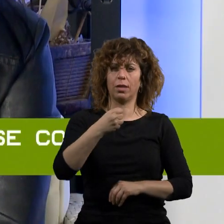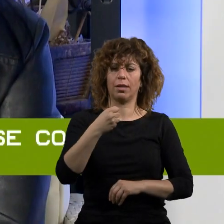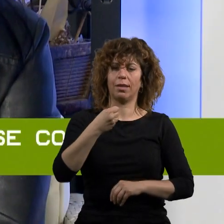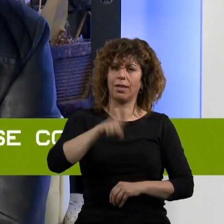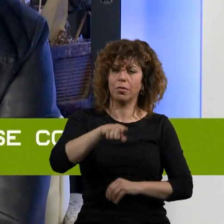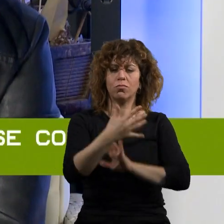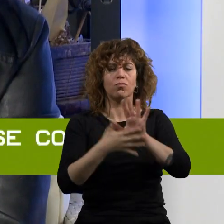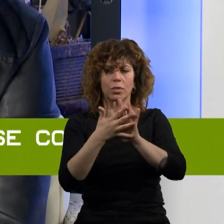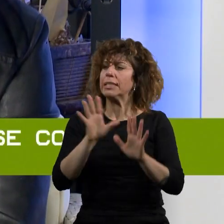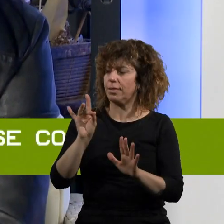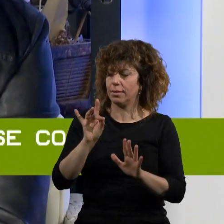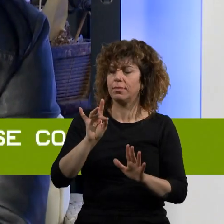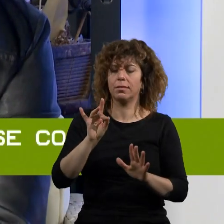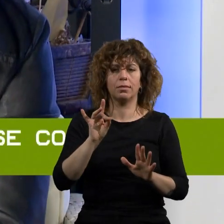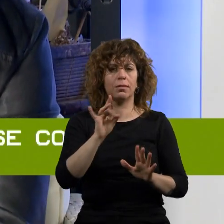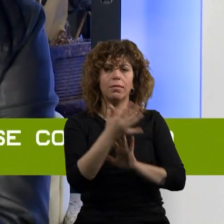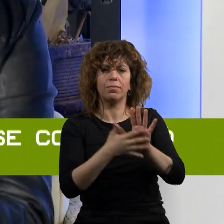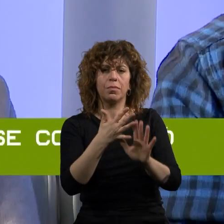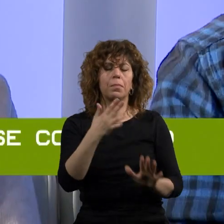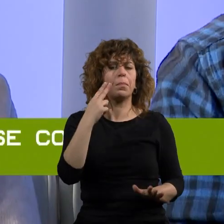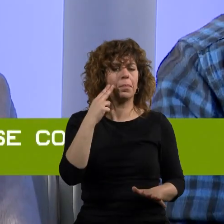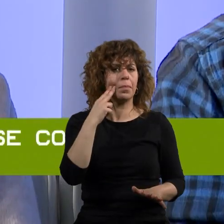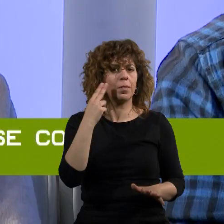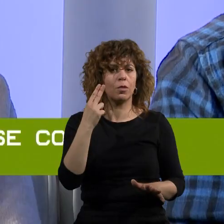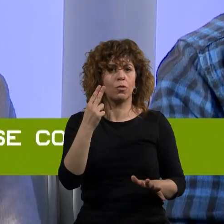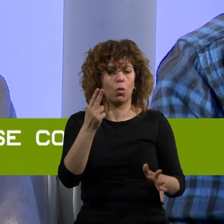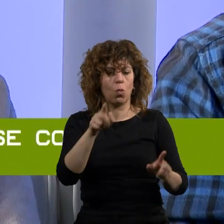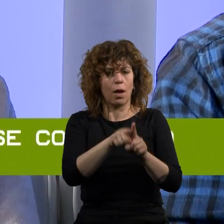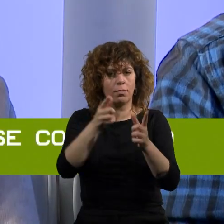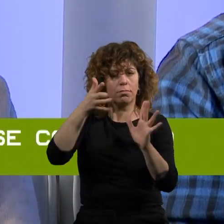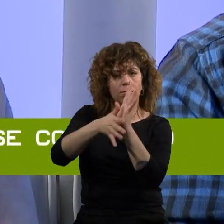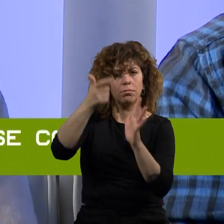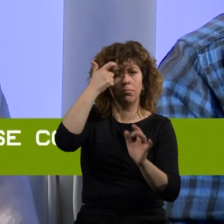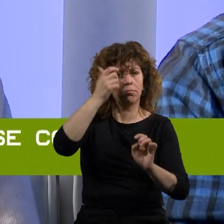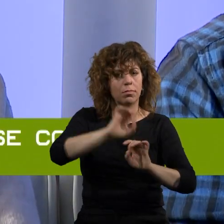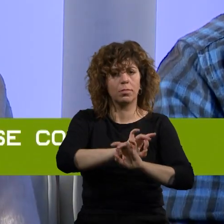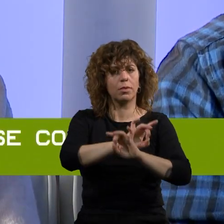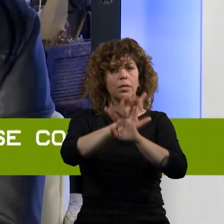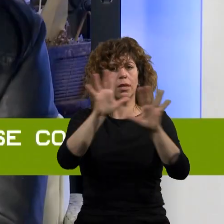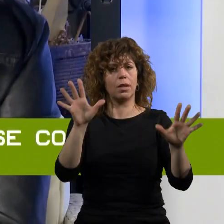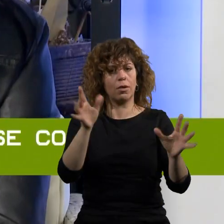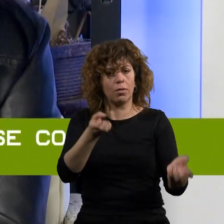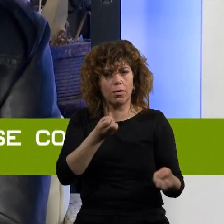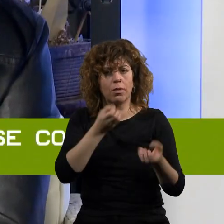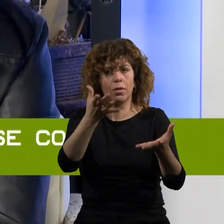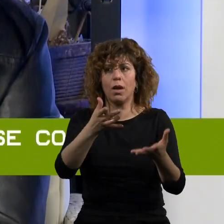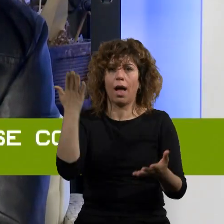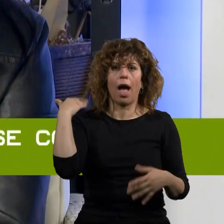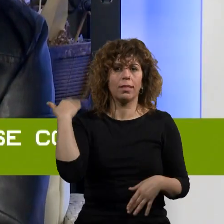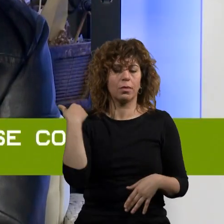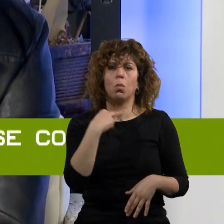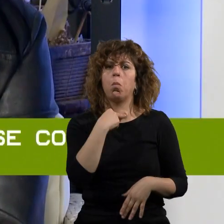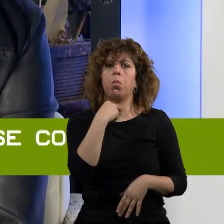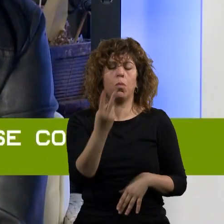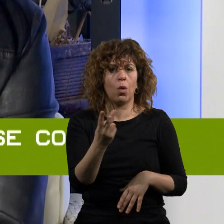¿no? Sí. Porque este documental, bueno, pues como Sí. pues arroja luz, ¿no? Sobre Sí. Voces silenciadas, ¿no?